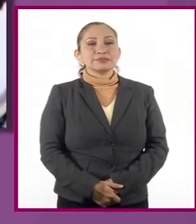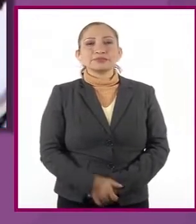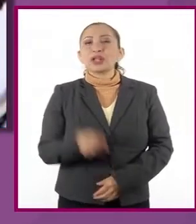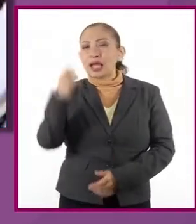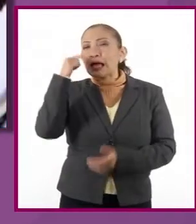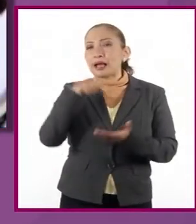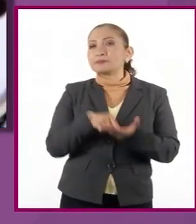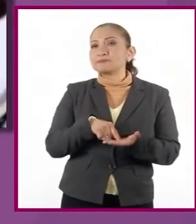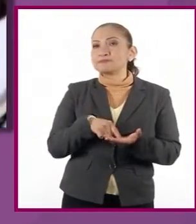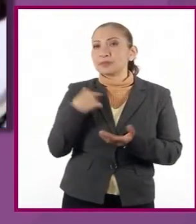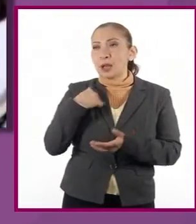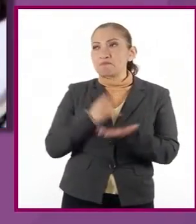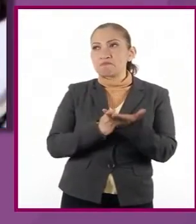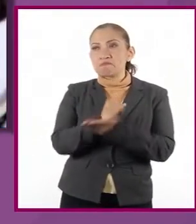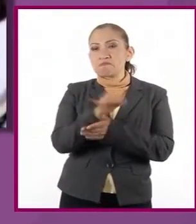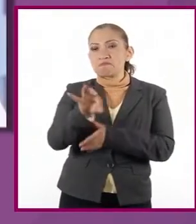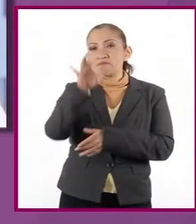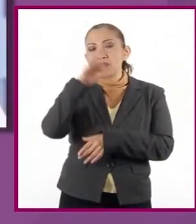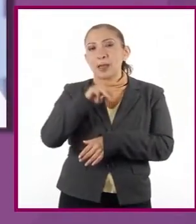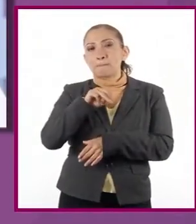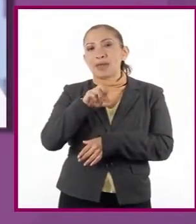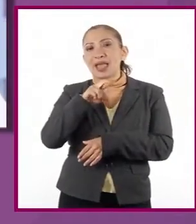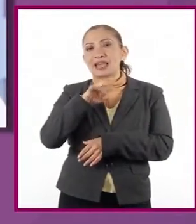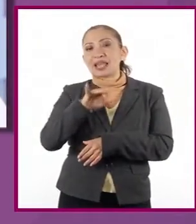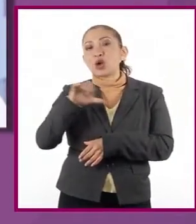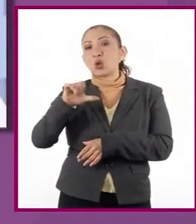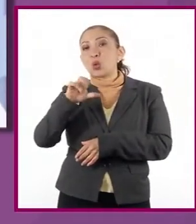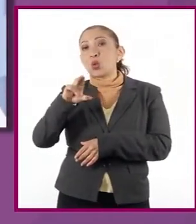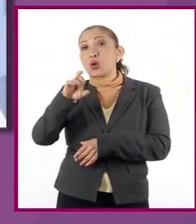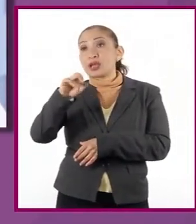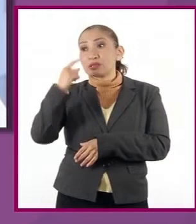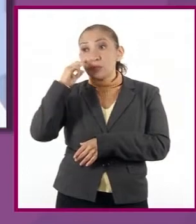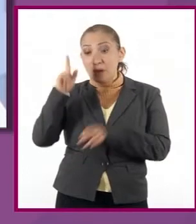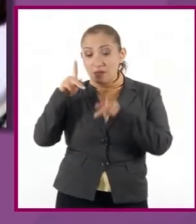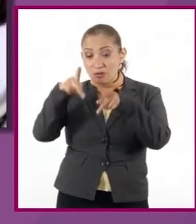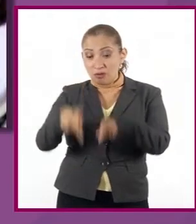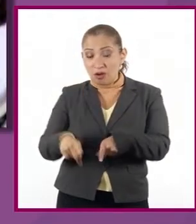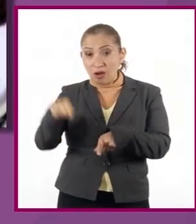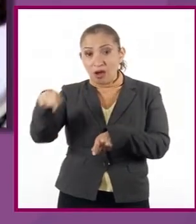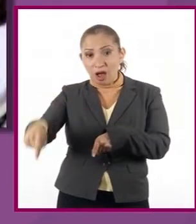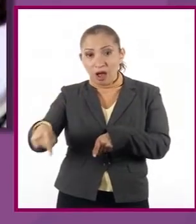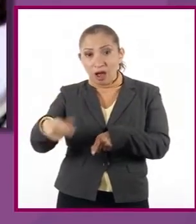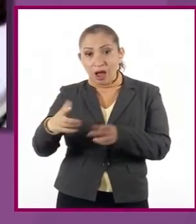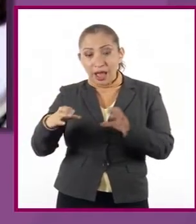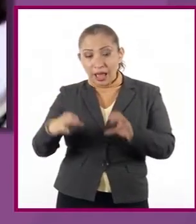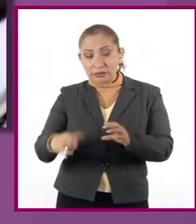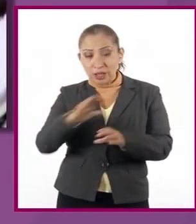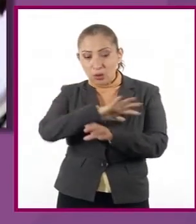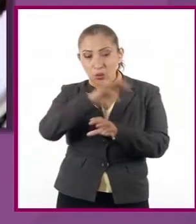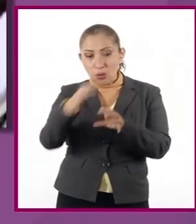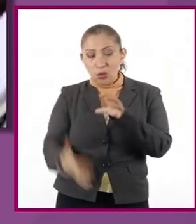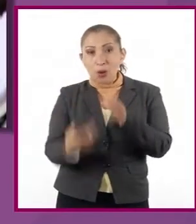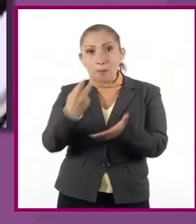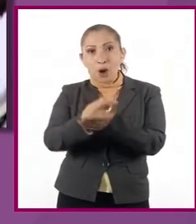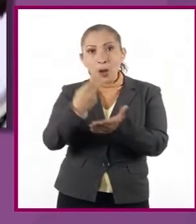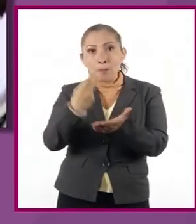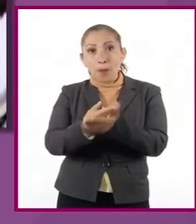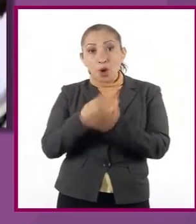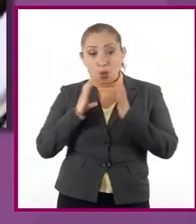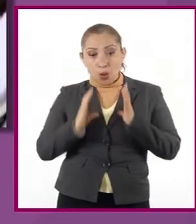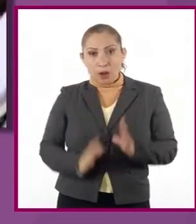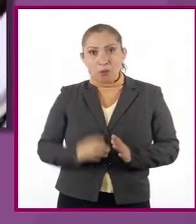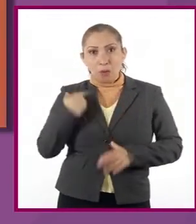¿Qué creen? Yo me decidí por Marie Curie. Me enteré de que su ataúd está emplomado. O sea, está cubierto de plomo porque su cuerpo